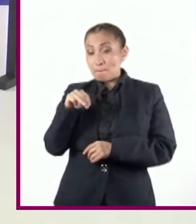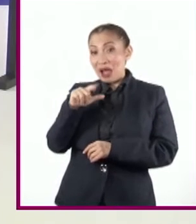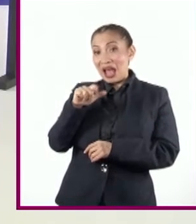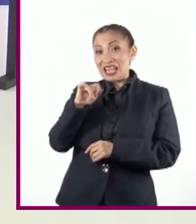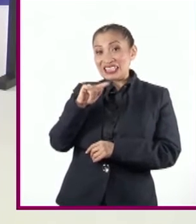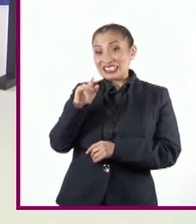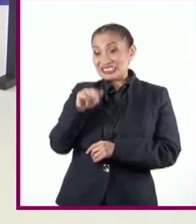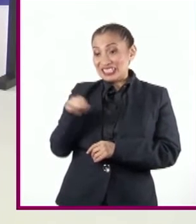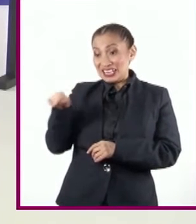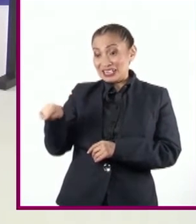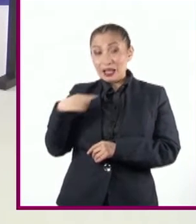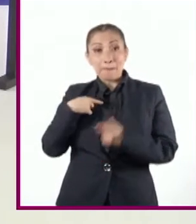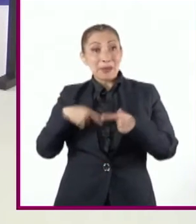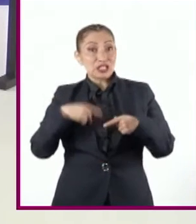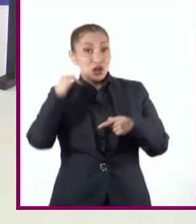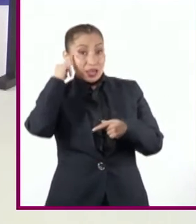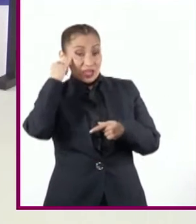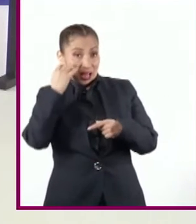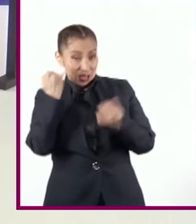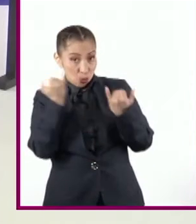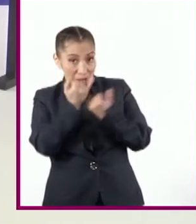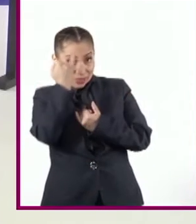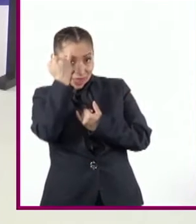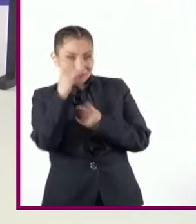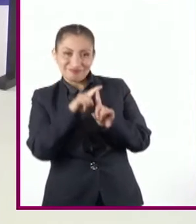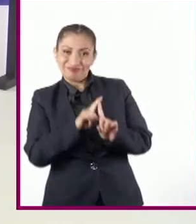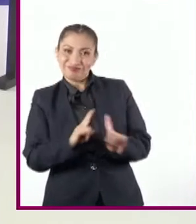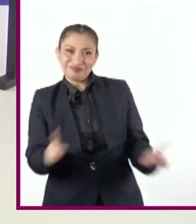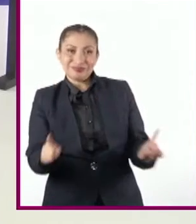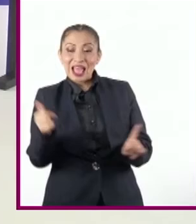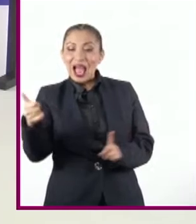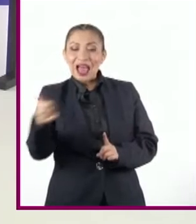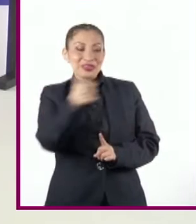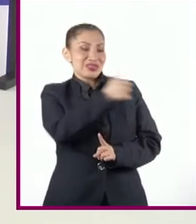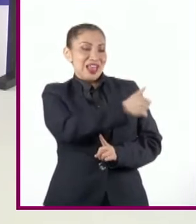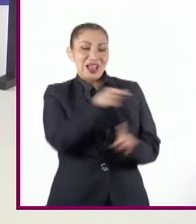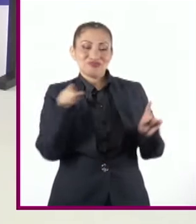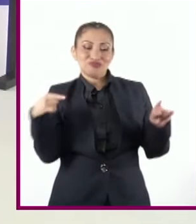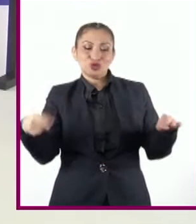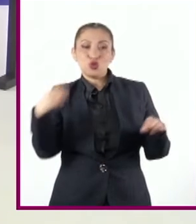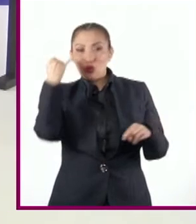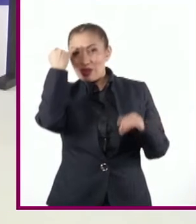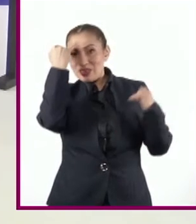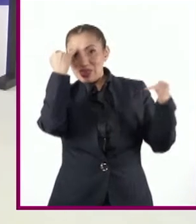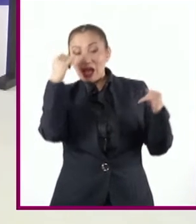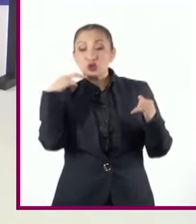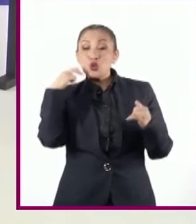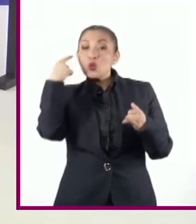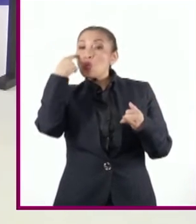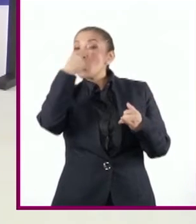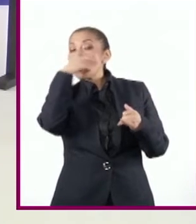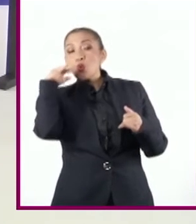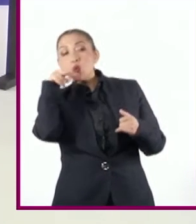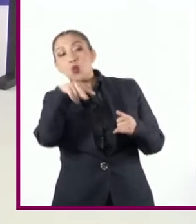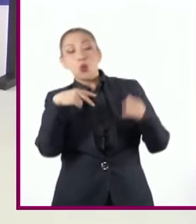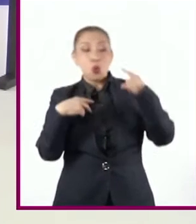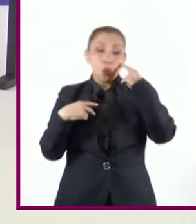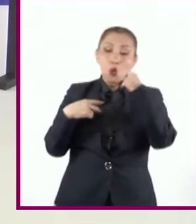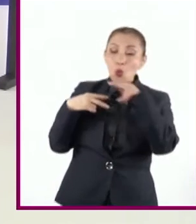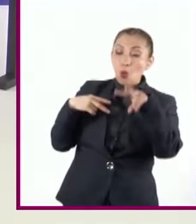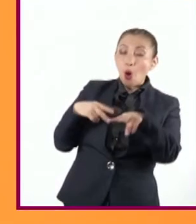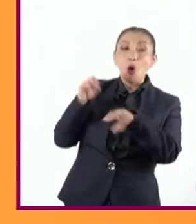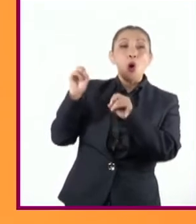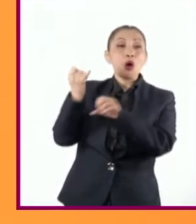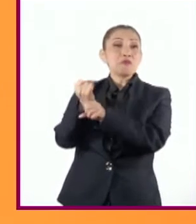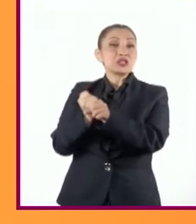Malintzin que la de un autor indígena. Los aspectos que cada uno retoma provienen de su visión y fuentes a las que